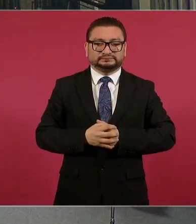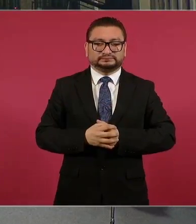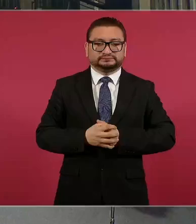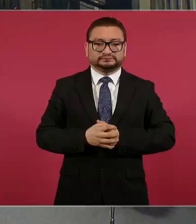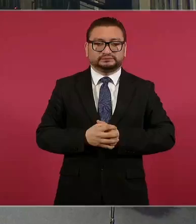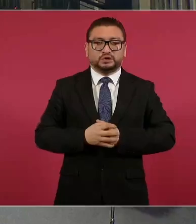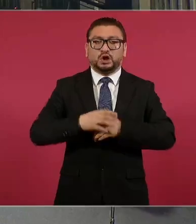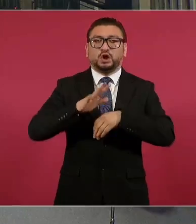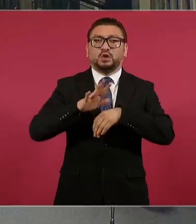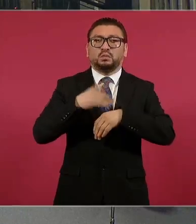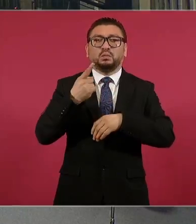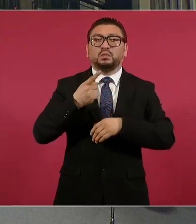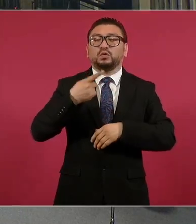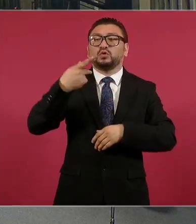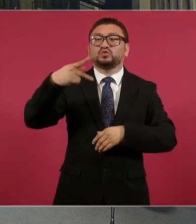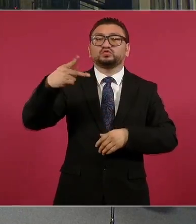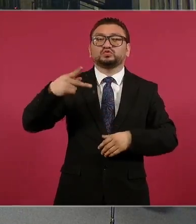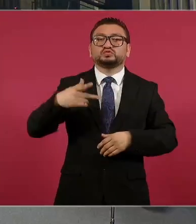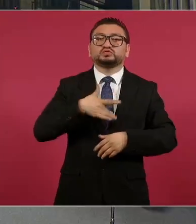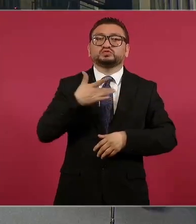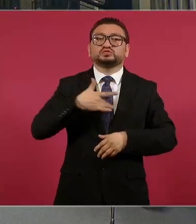por los intereses